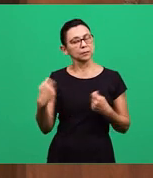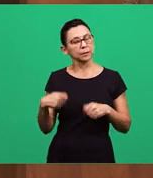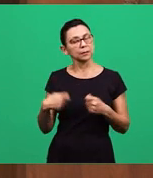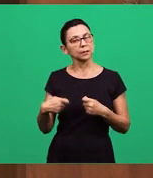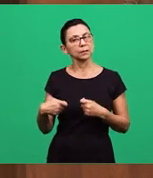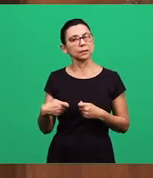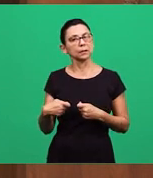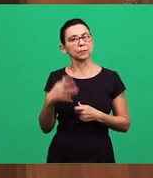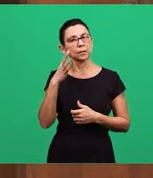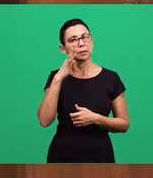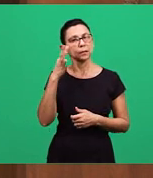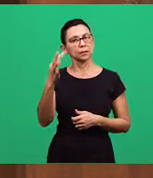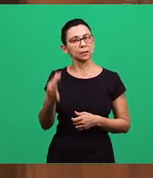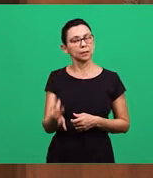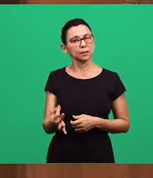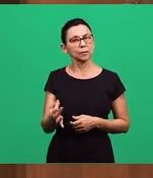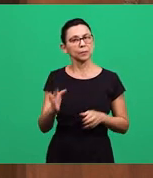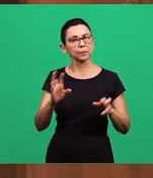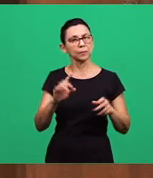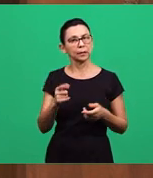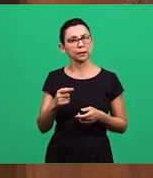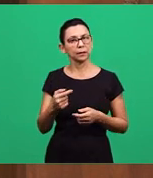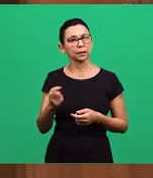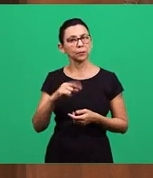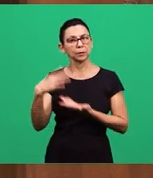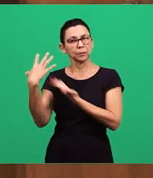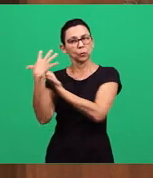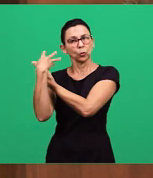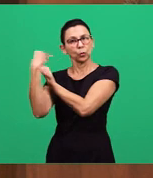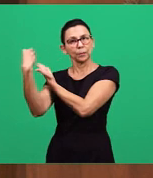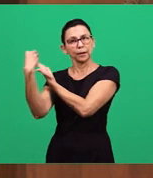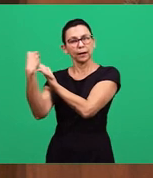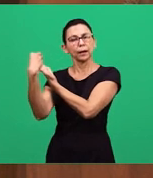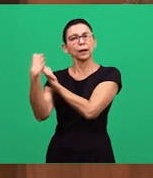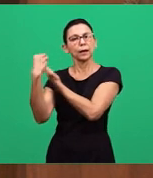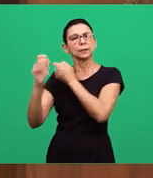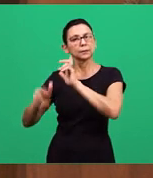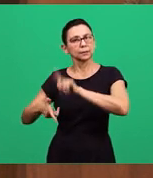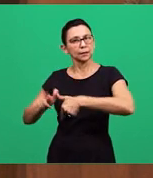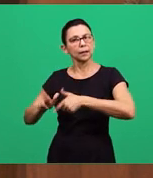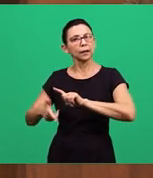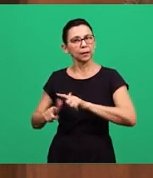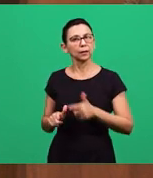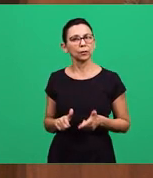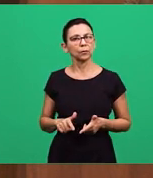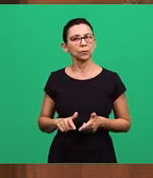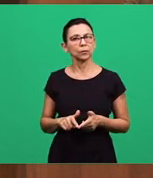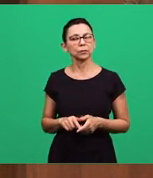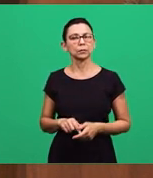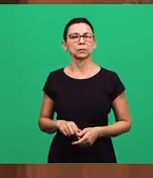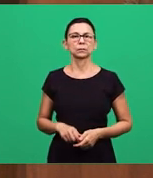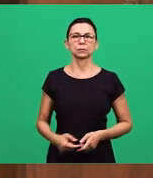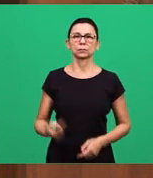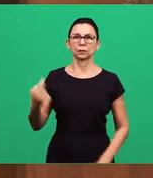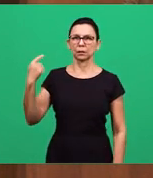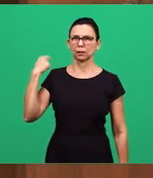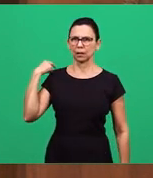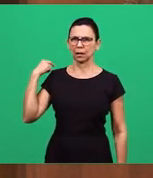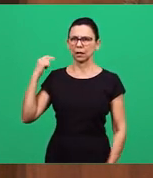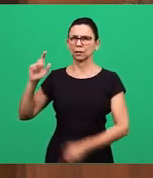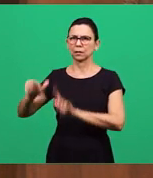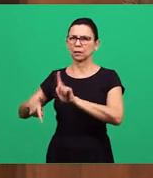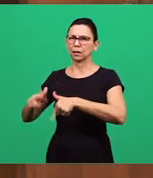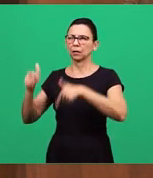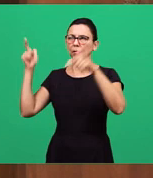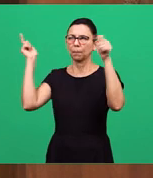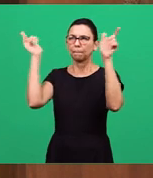con nosotros como iglesia, la iglesia fiel de este último momento. Porque en cuanto Israel dormía,